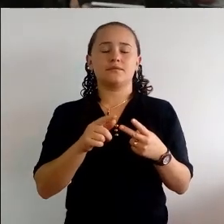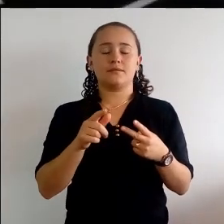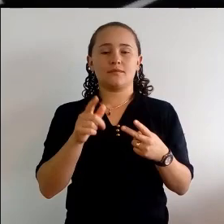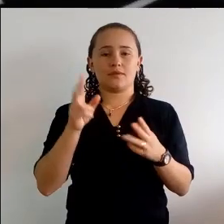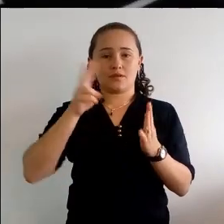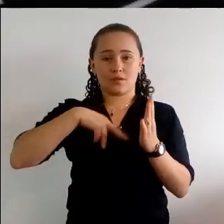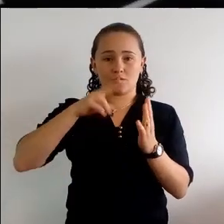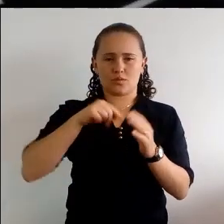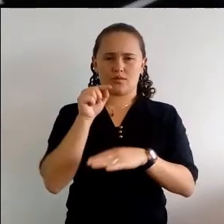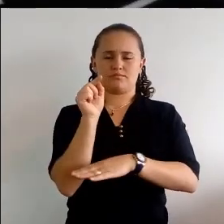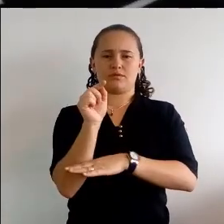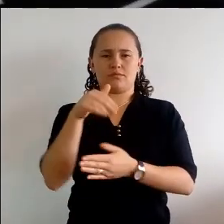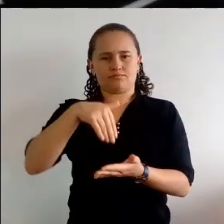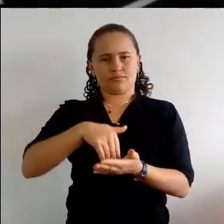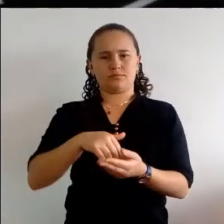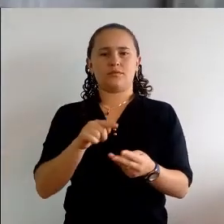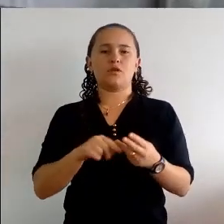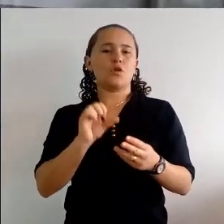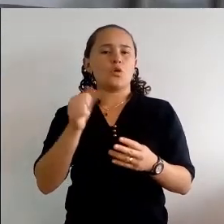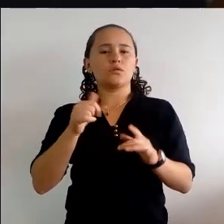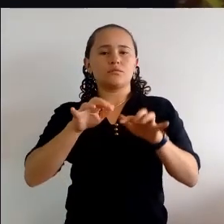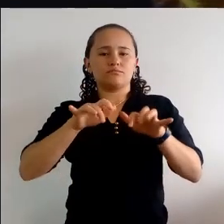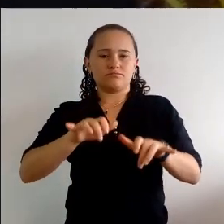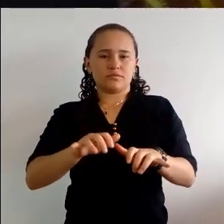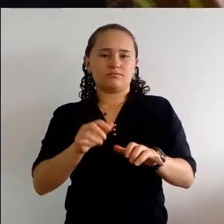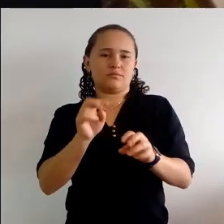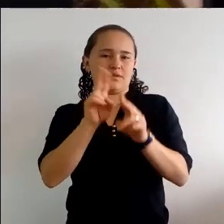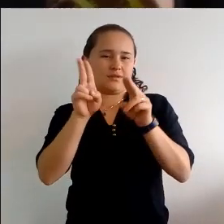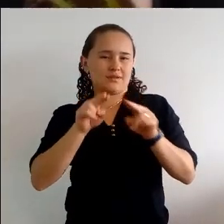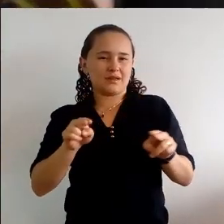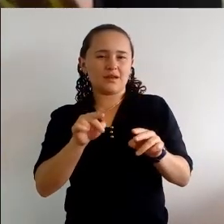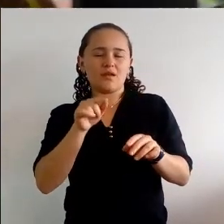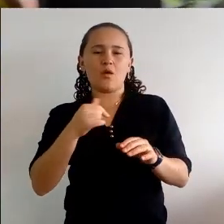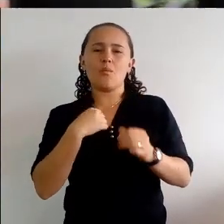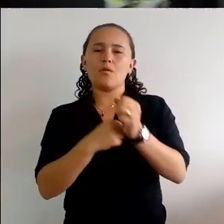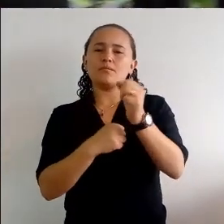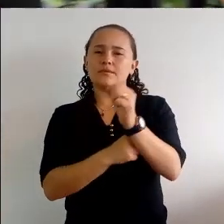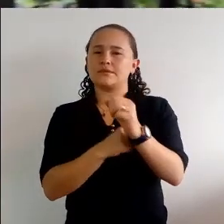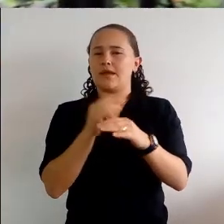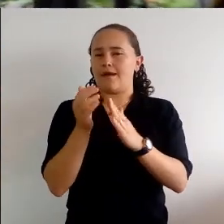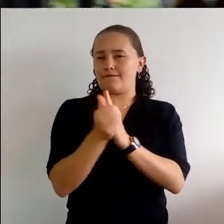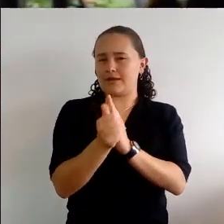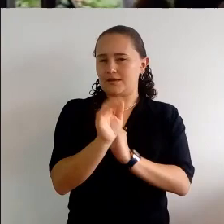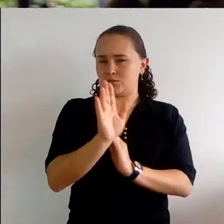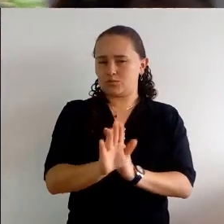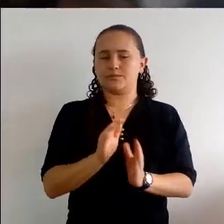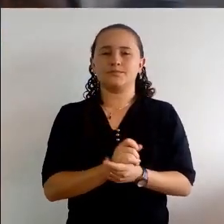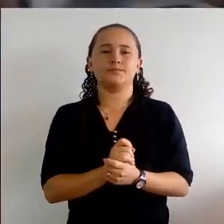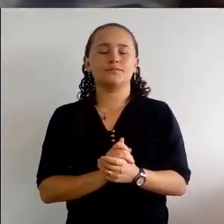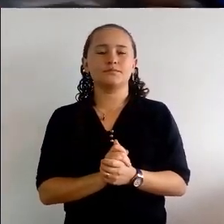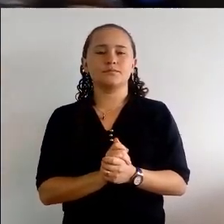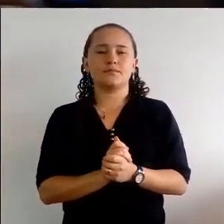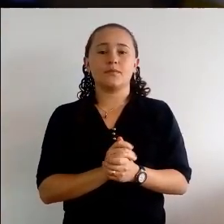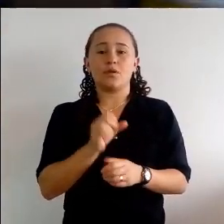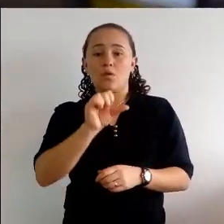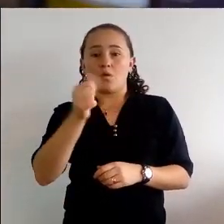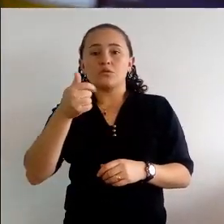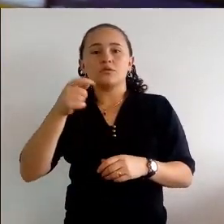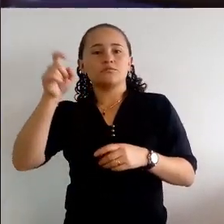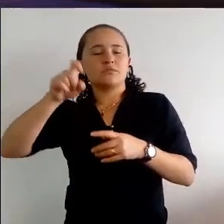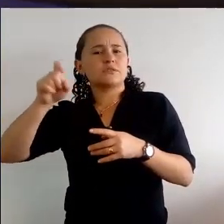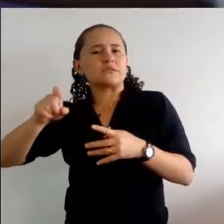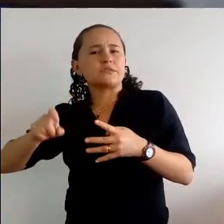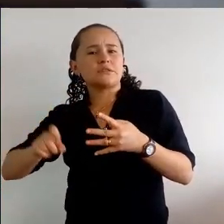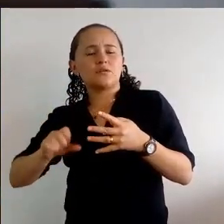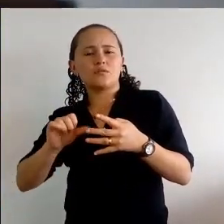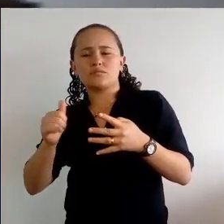pensamiento lógico-matemático, inglés, lectura crítica y competencias digitales, así como las habilidades